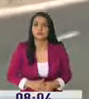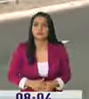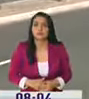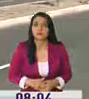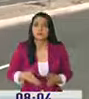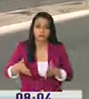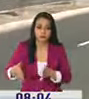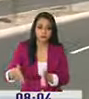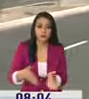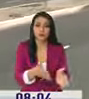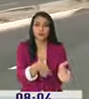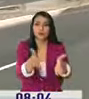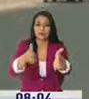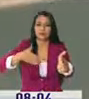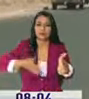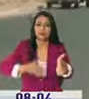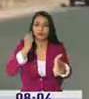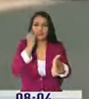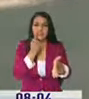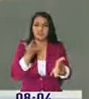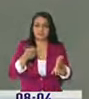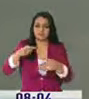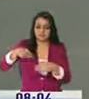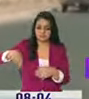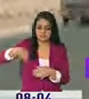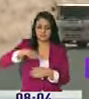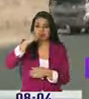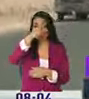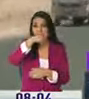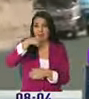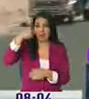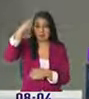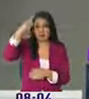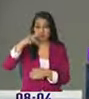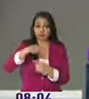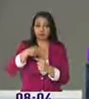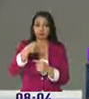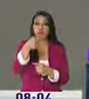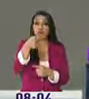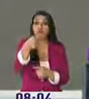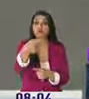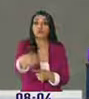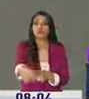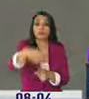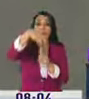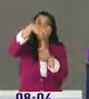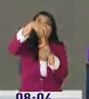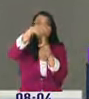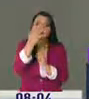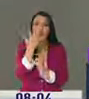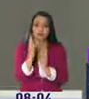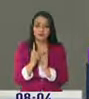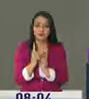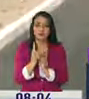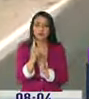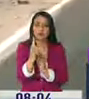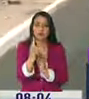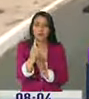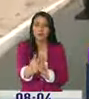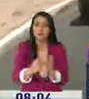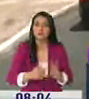prolongación de la avenida Simón Bolívar va desde el intercambiador de Carapungo a la mitad del mundo y tiene una extensión de 15 kilómetros. Atraviesa las